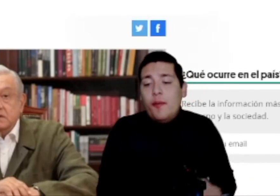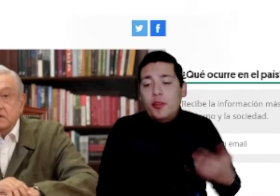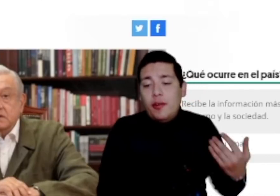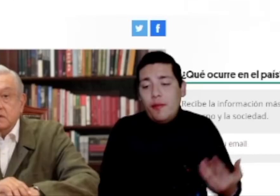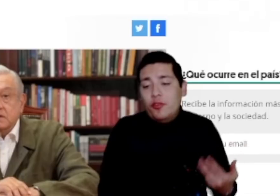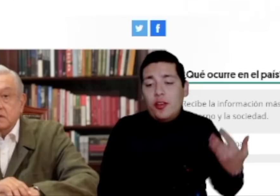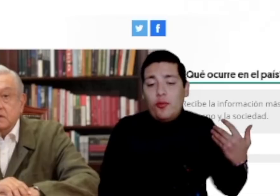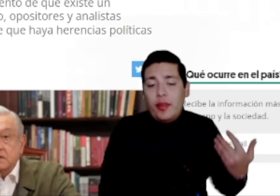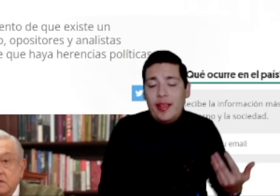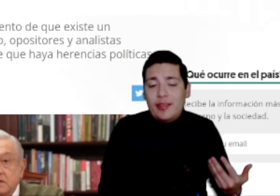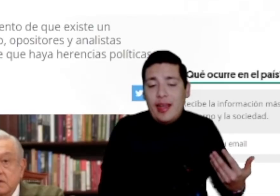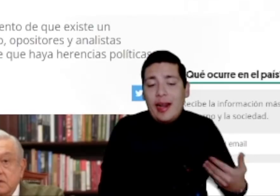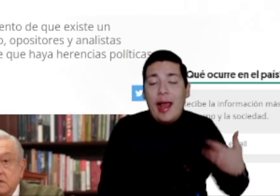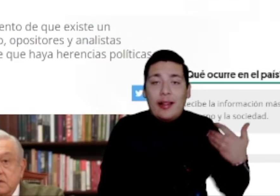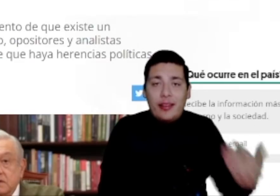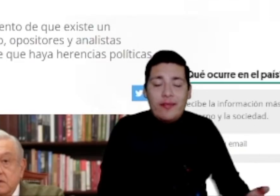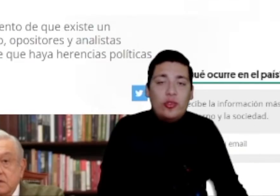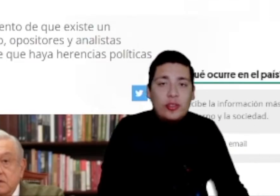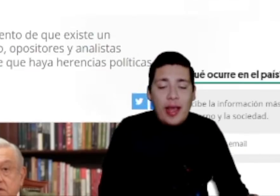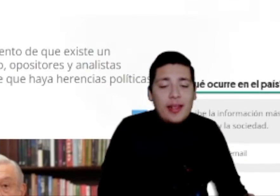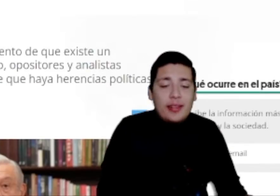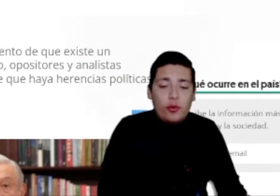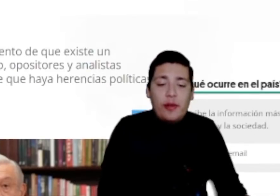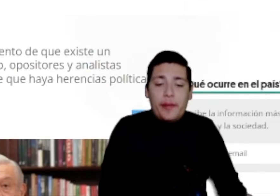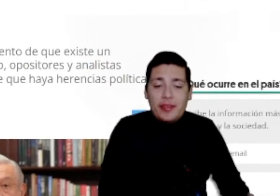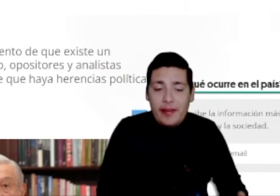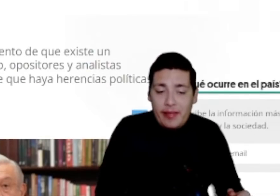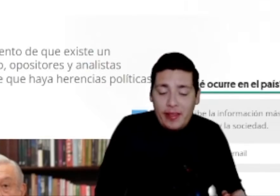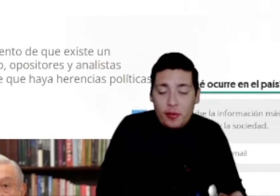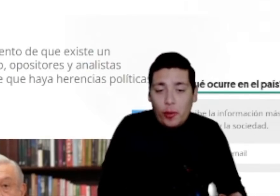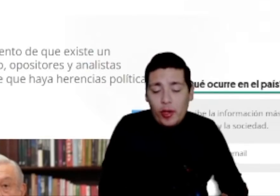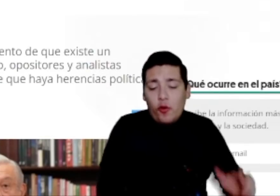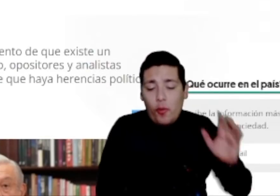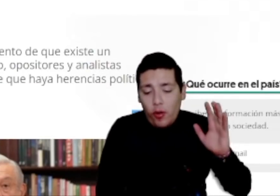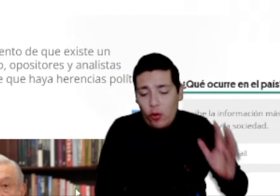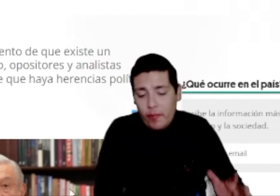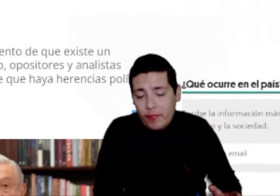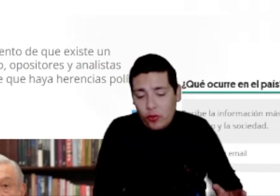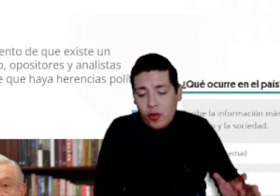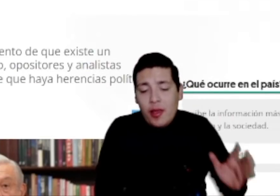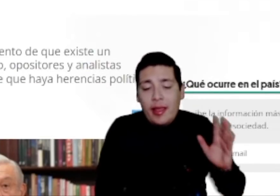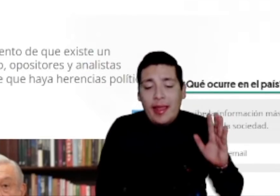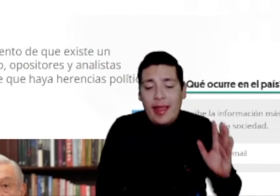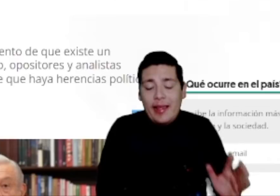cual pues debemos de estar atentos a la salud del presidente Andrés Manuel. Como él lo